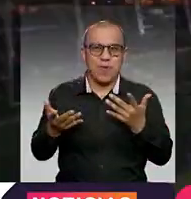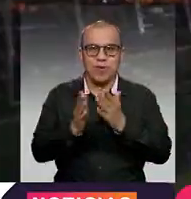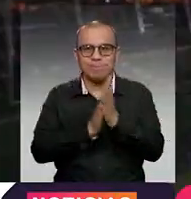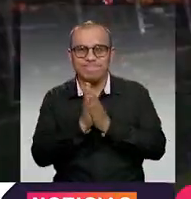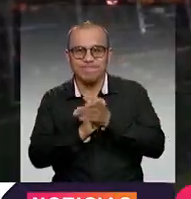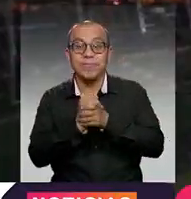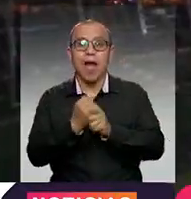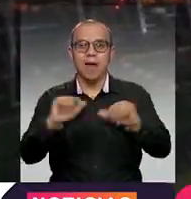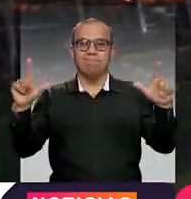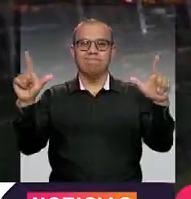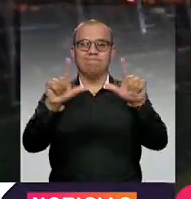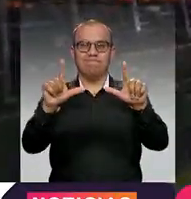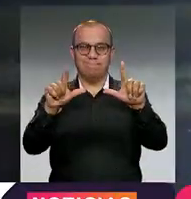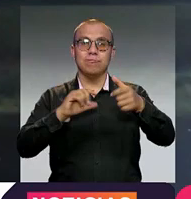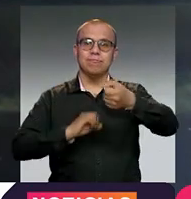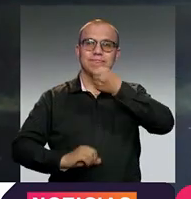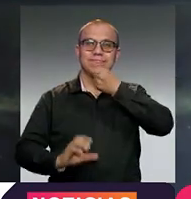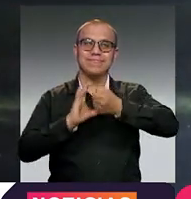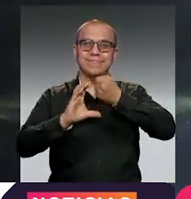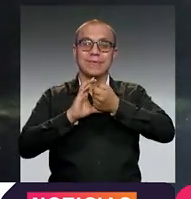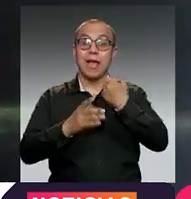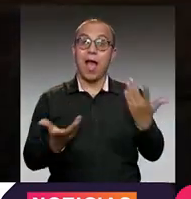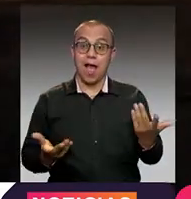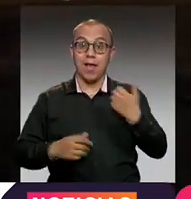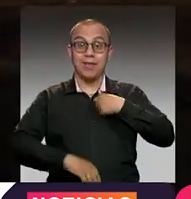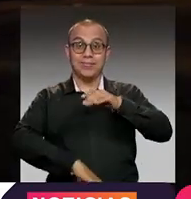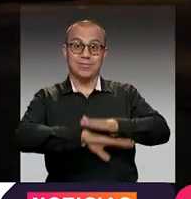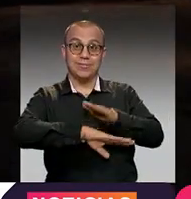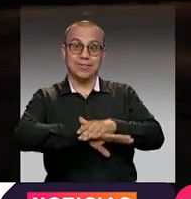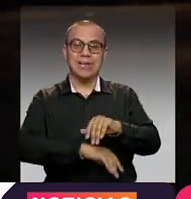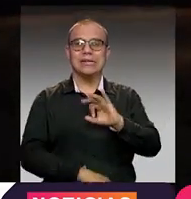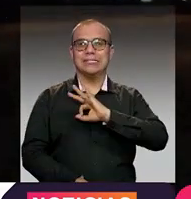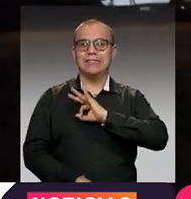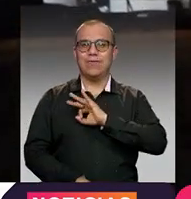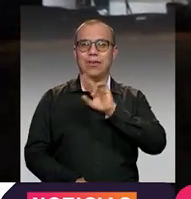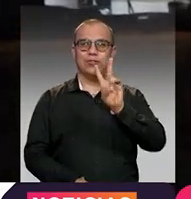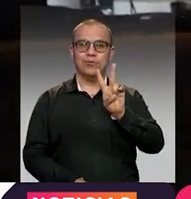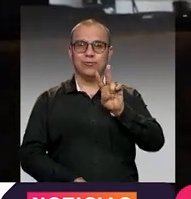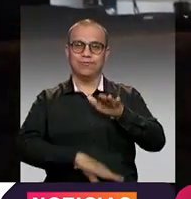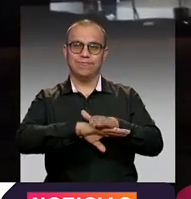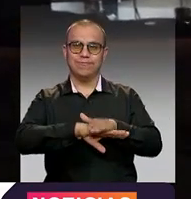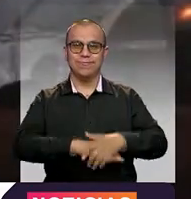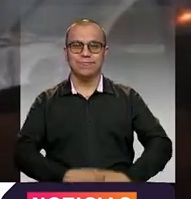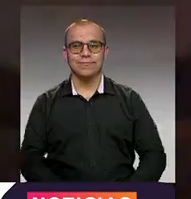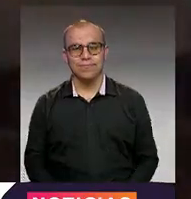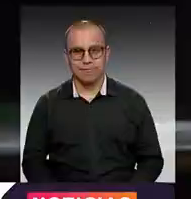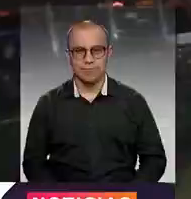vivirá por las pantallas de Capital el sábado a partir de las 2 de la tarde.